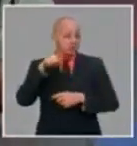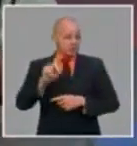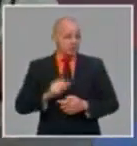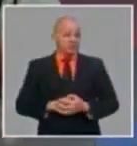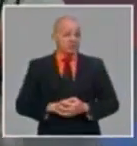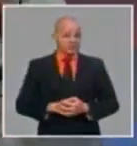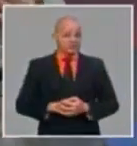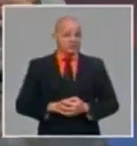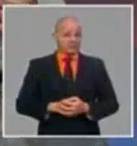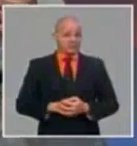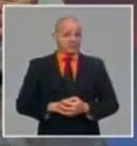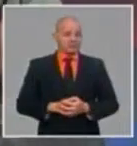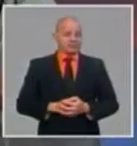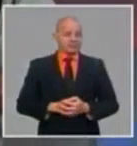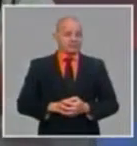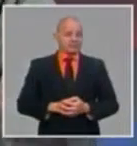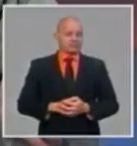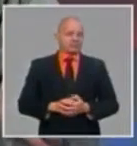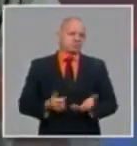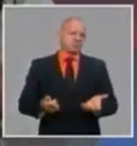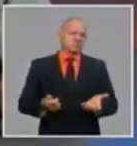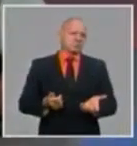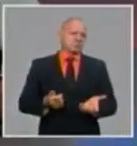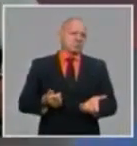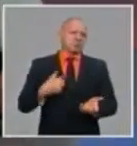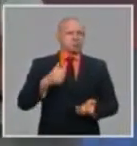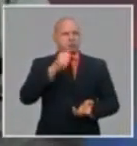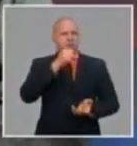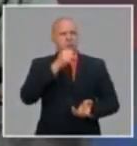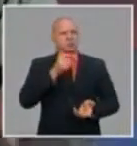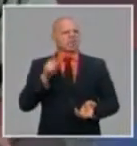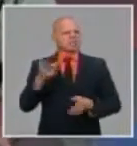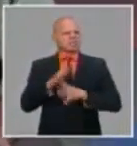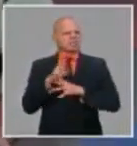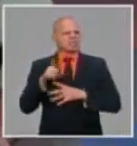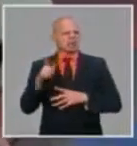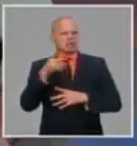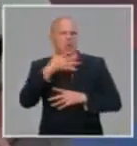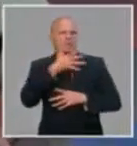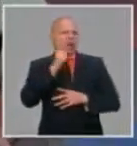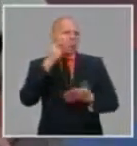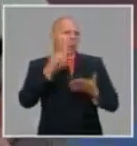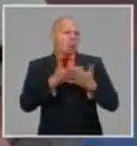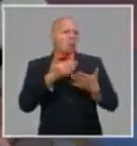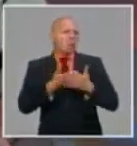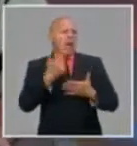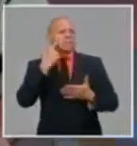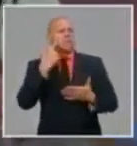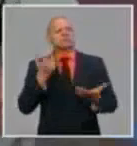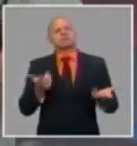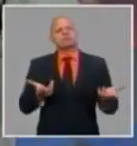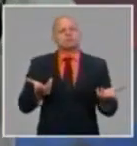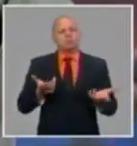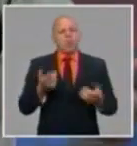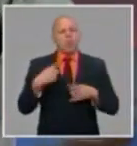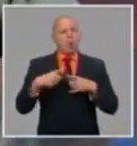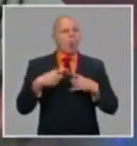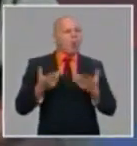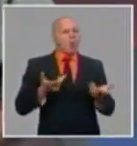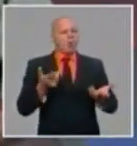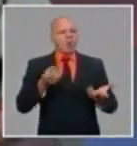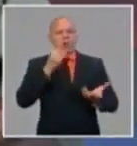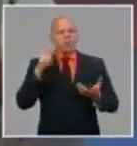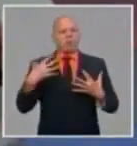americano. ¿Será una payasada? ¿Será un chiste de mal gusto? ¿Será una muestra de ignorancia? ¿Es una muestra